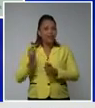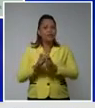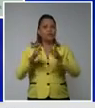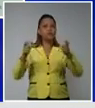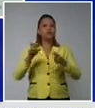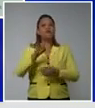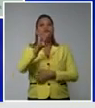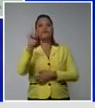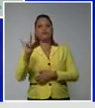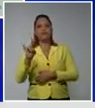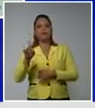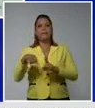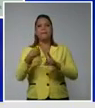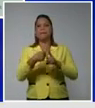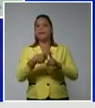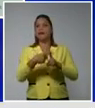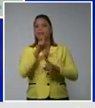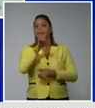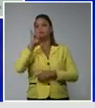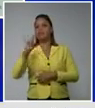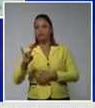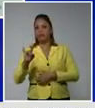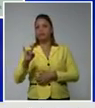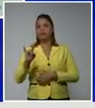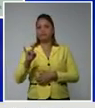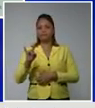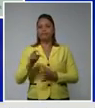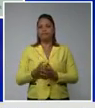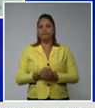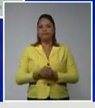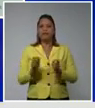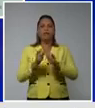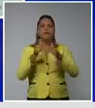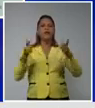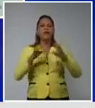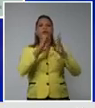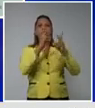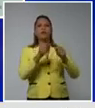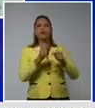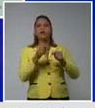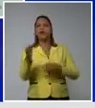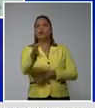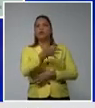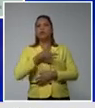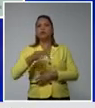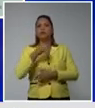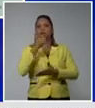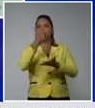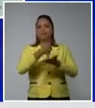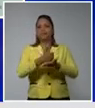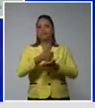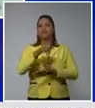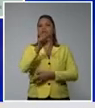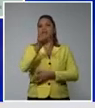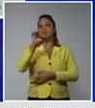más, 19 casos autóctonos, el mayor número en el municipio de Las Tunas,